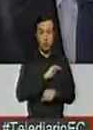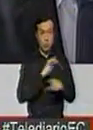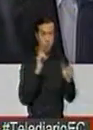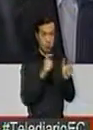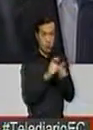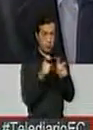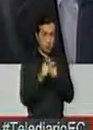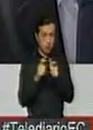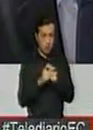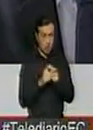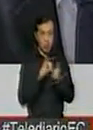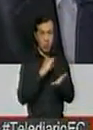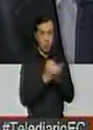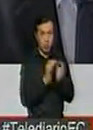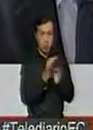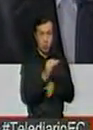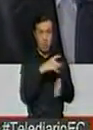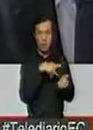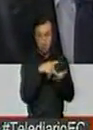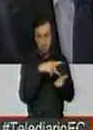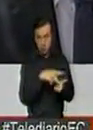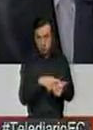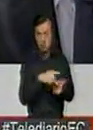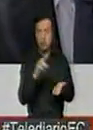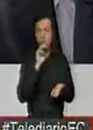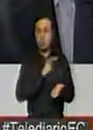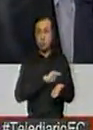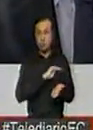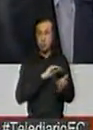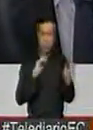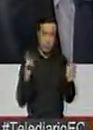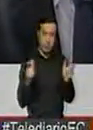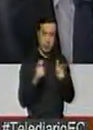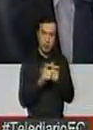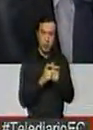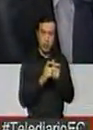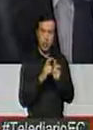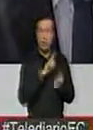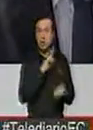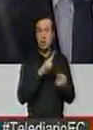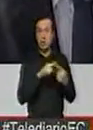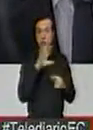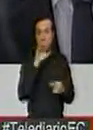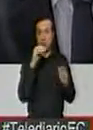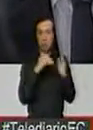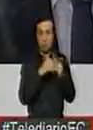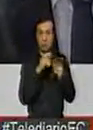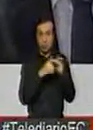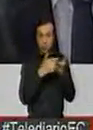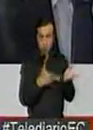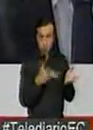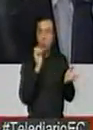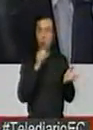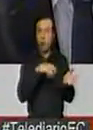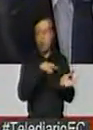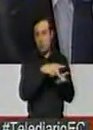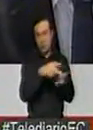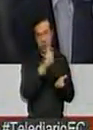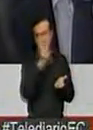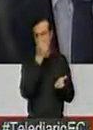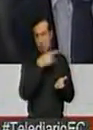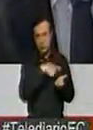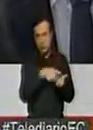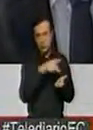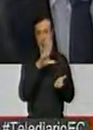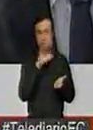cuanto para las juntas parroquiales. Los municipios pequeños son aquellos que tienen hasta 50 mil habitantes. Aquellos que tienen